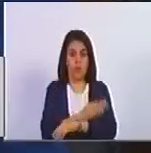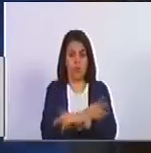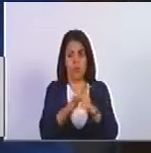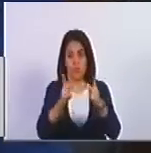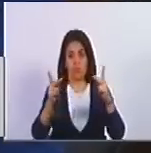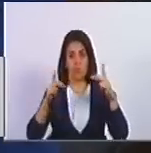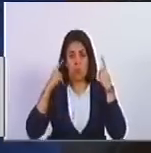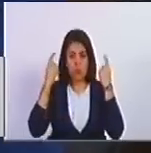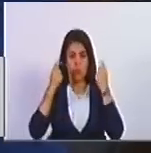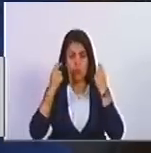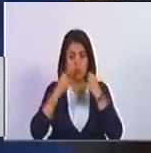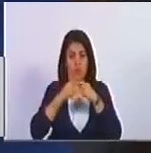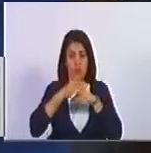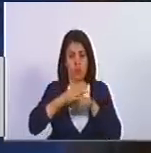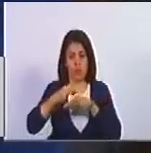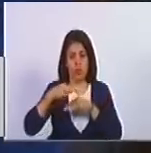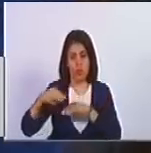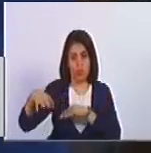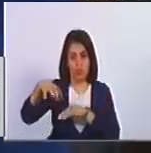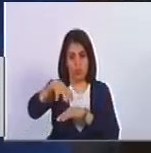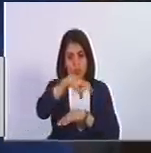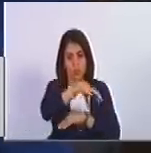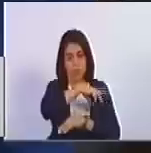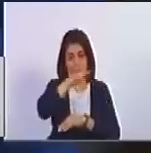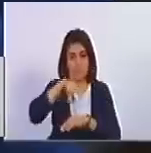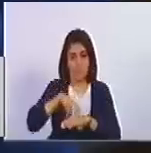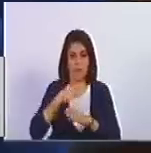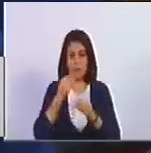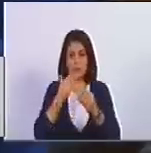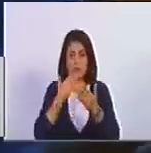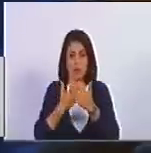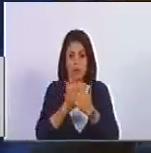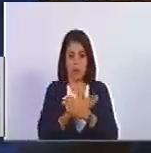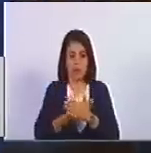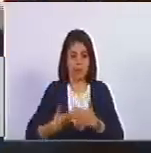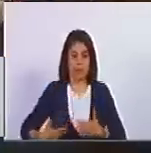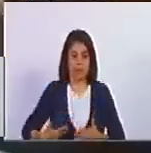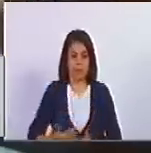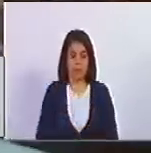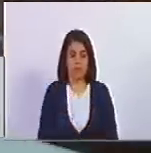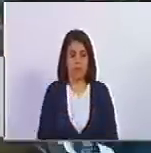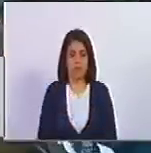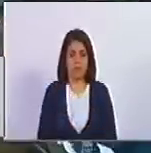Público Municipal, Estadal y el Poder Público Nacional. Muchas gracias, presidente.